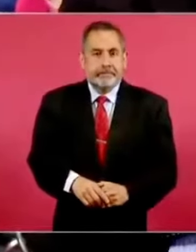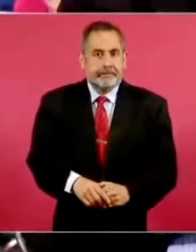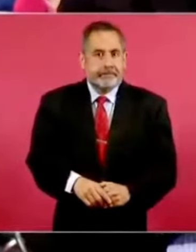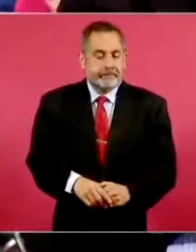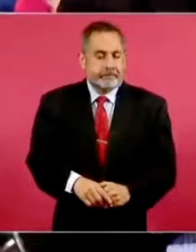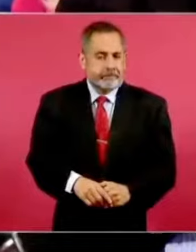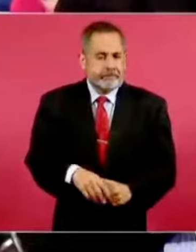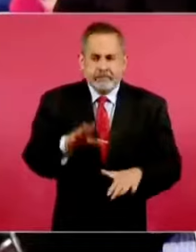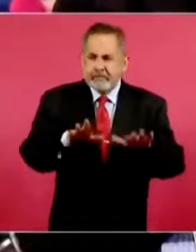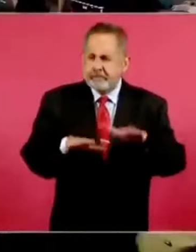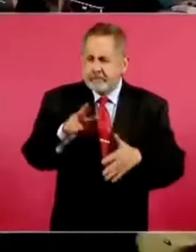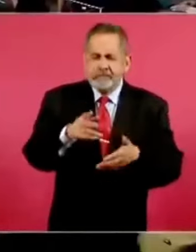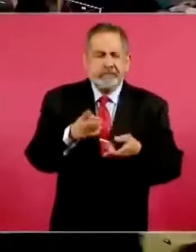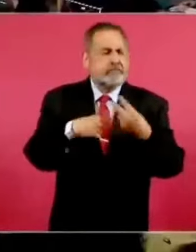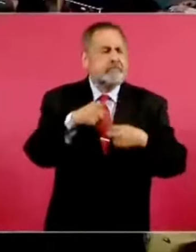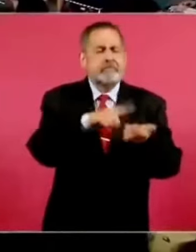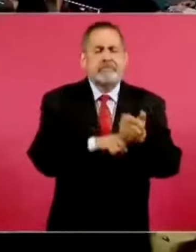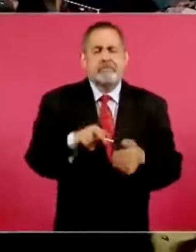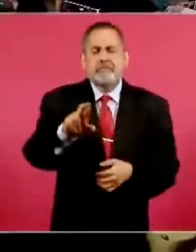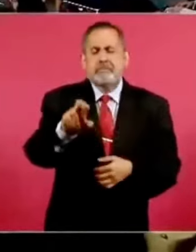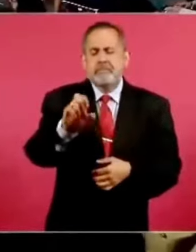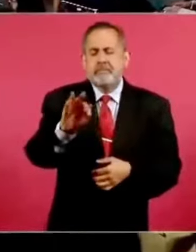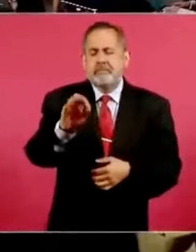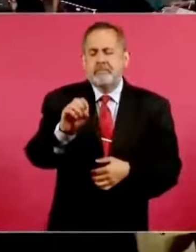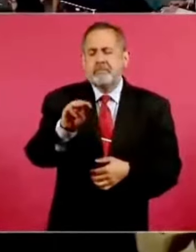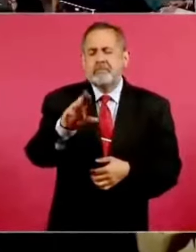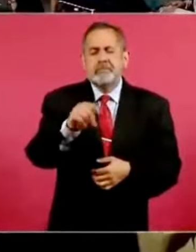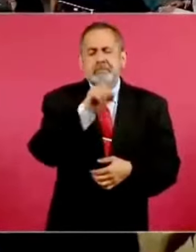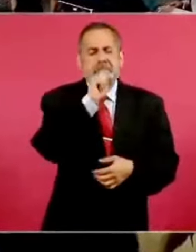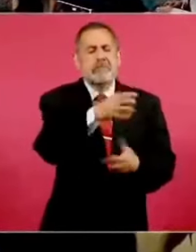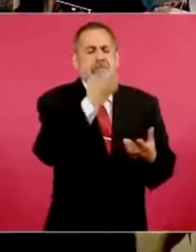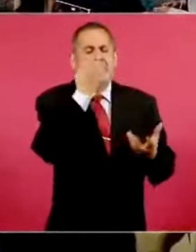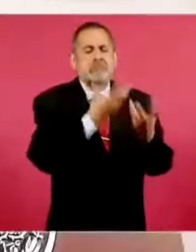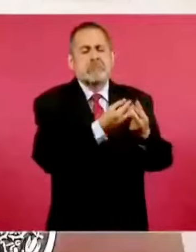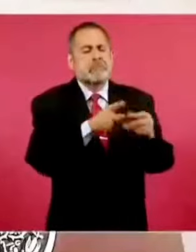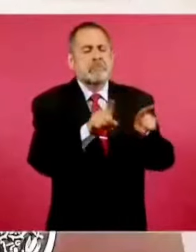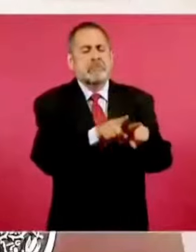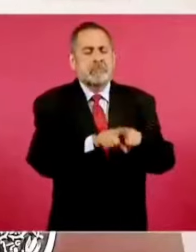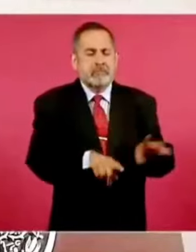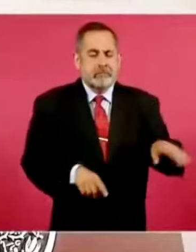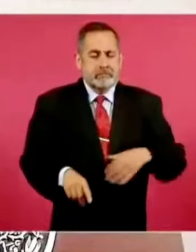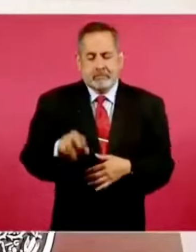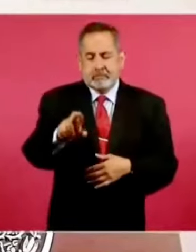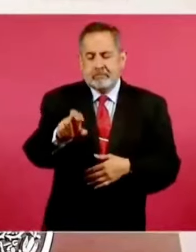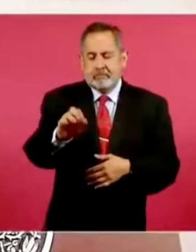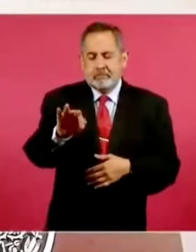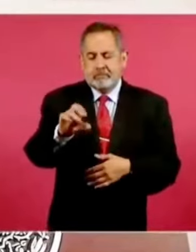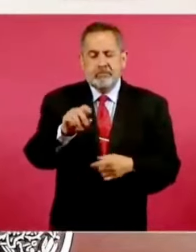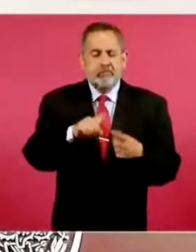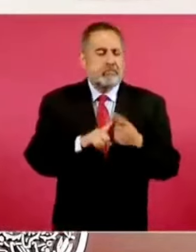que viene del Reforma, también de esa escuela. En Reforma nada más conozco